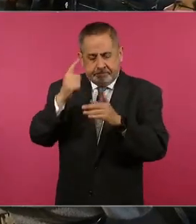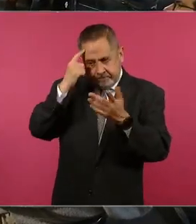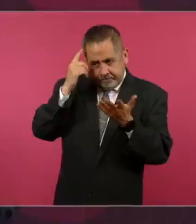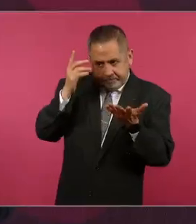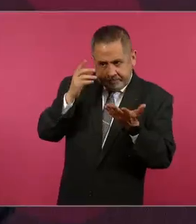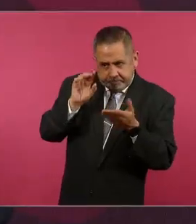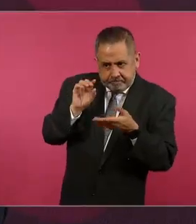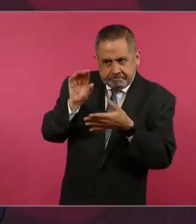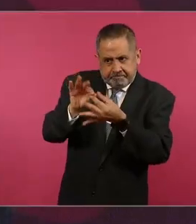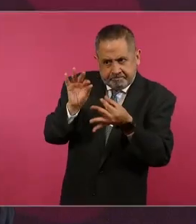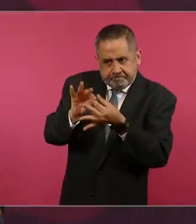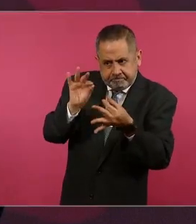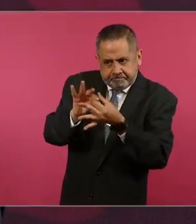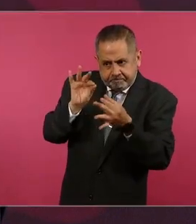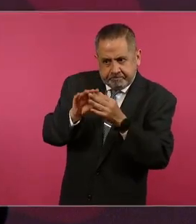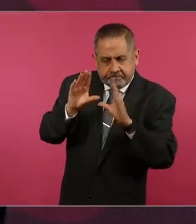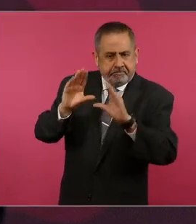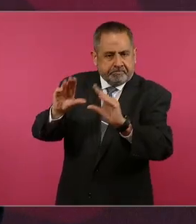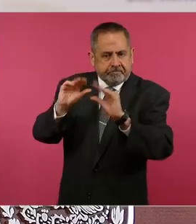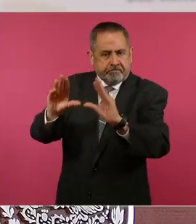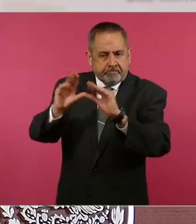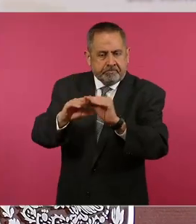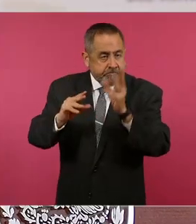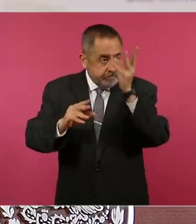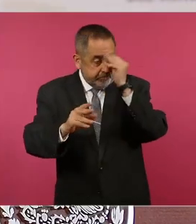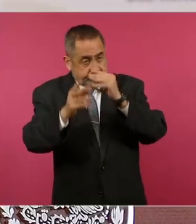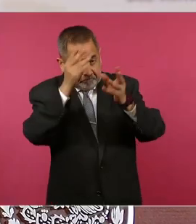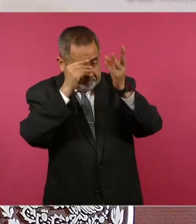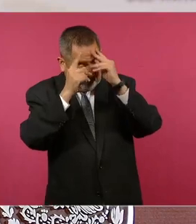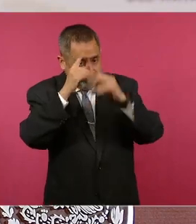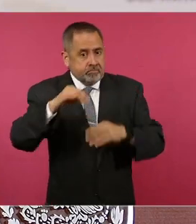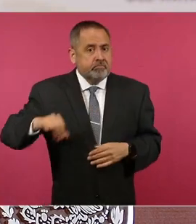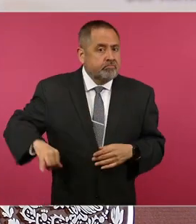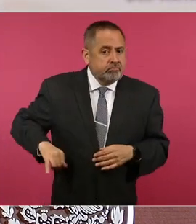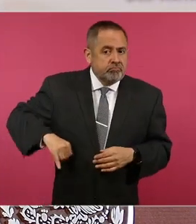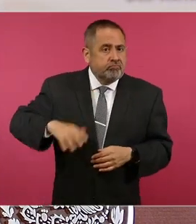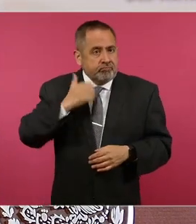con mucho interés en saber cosas